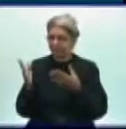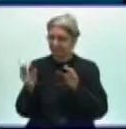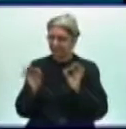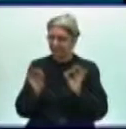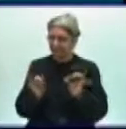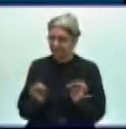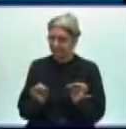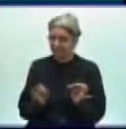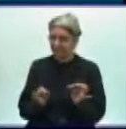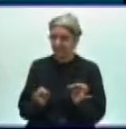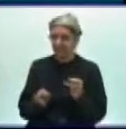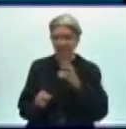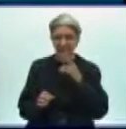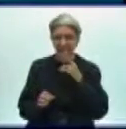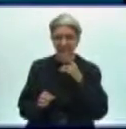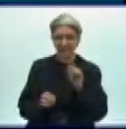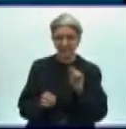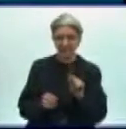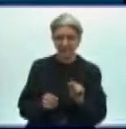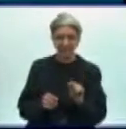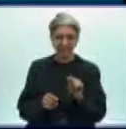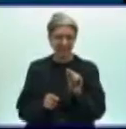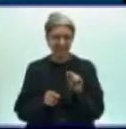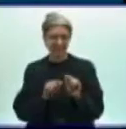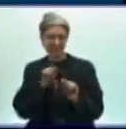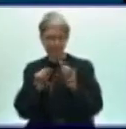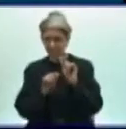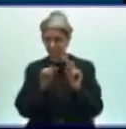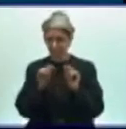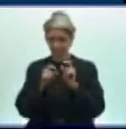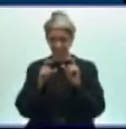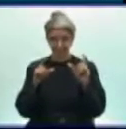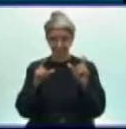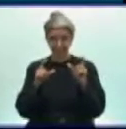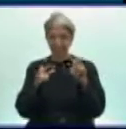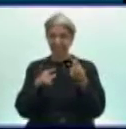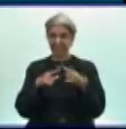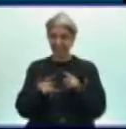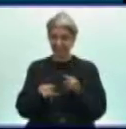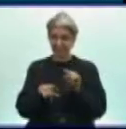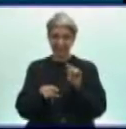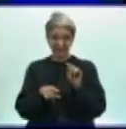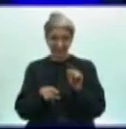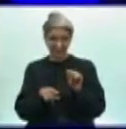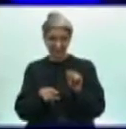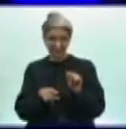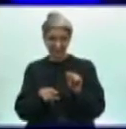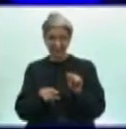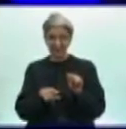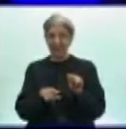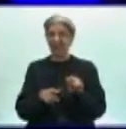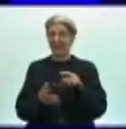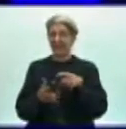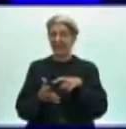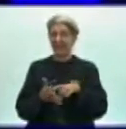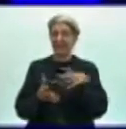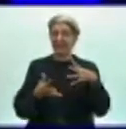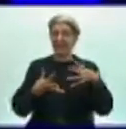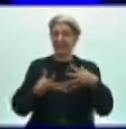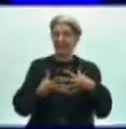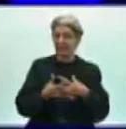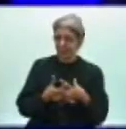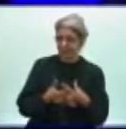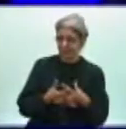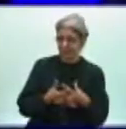para responder de cierta forma esta pregunta curiosa. Pero esta pregunta curiosa está relacionada con